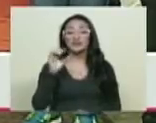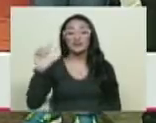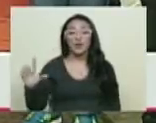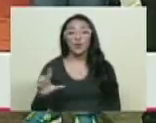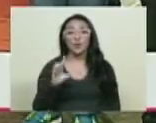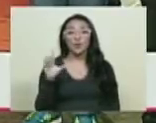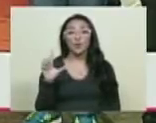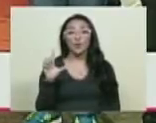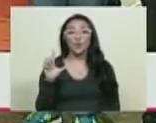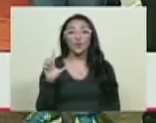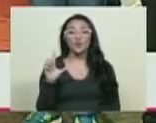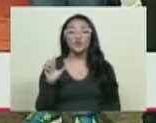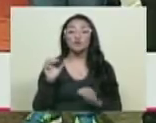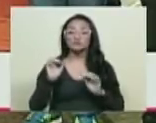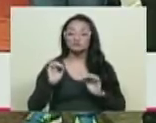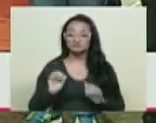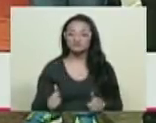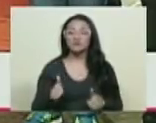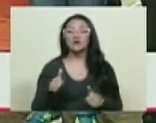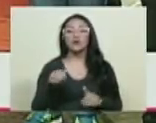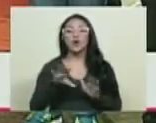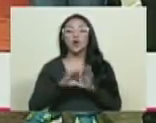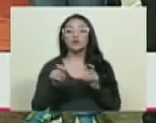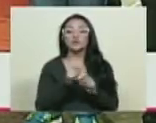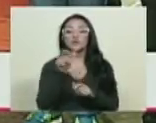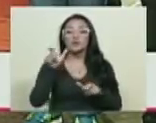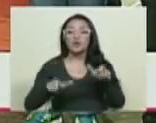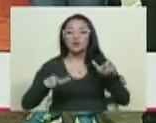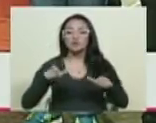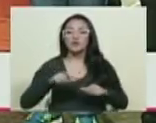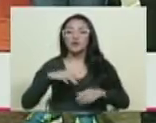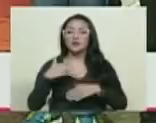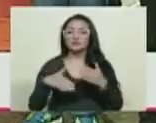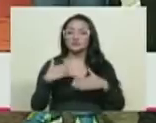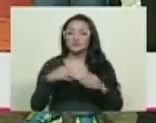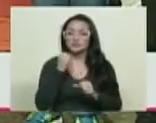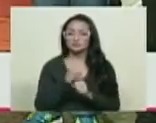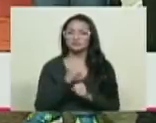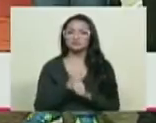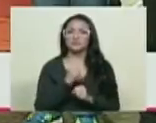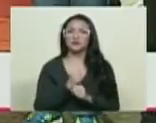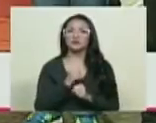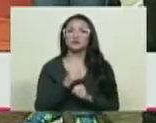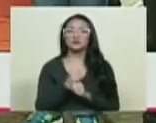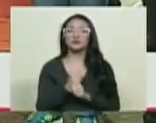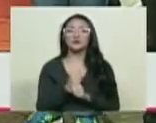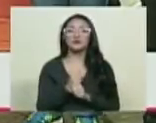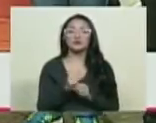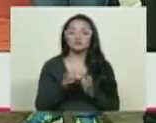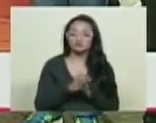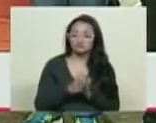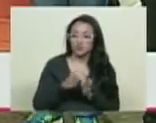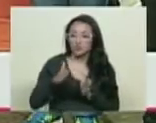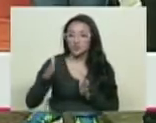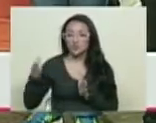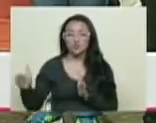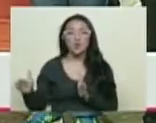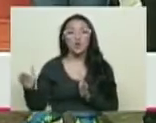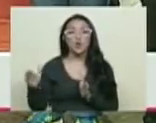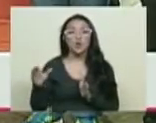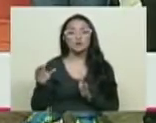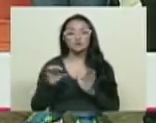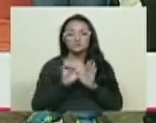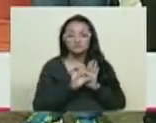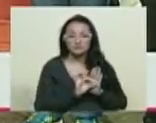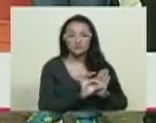se instaló la constituyente empezó sus funciones extendió por decreto constituyente por